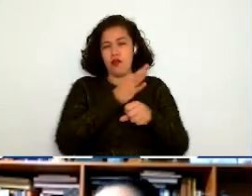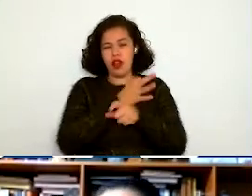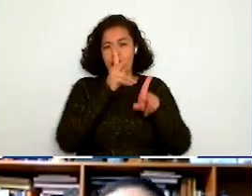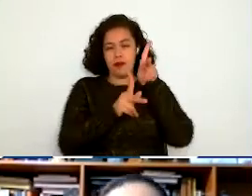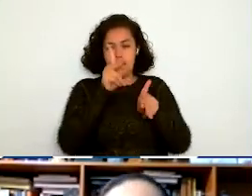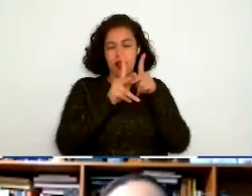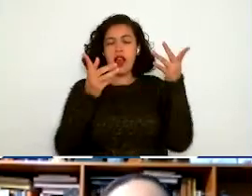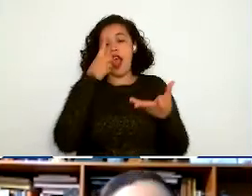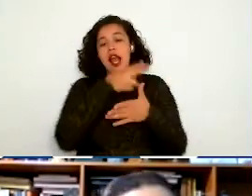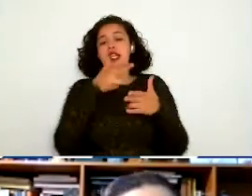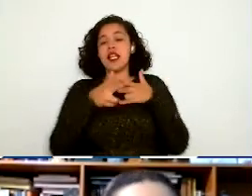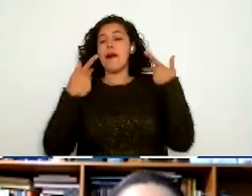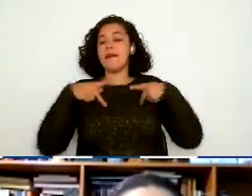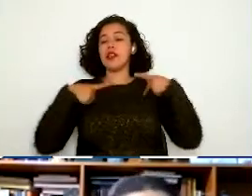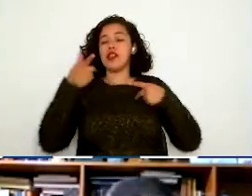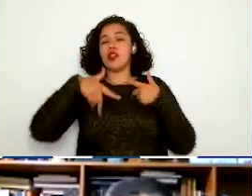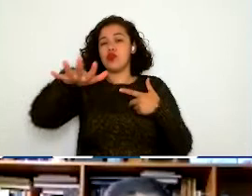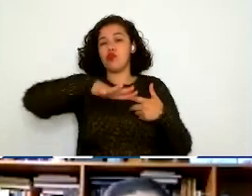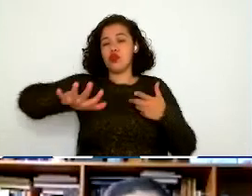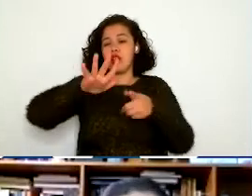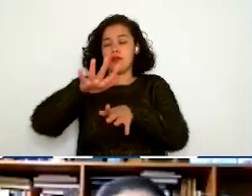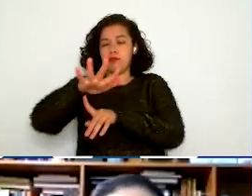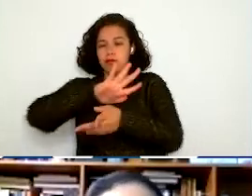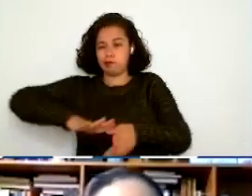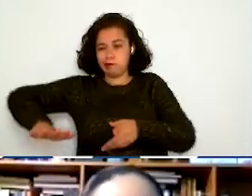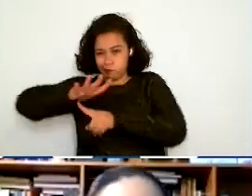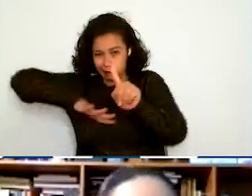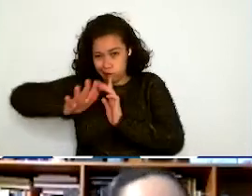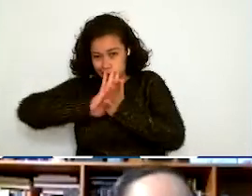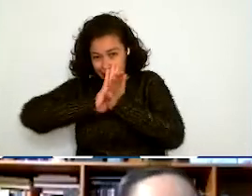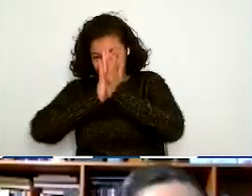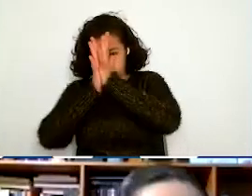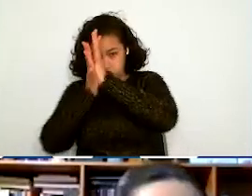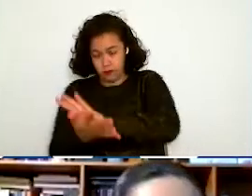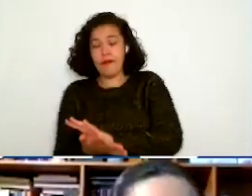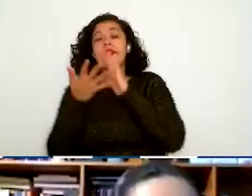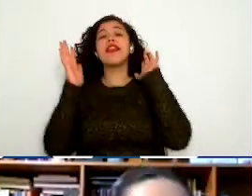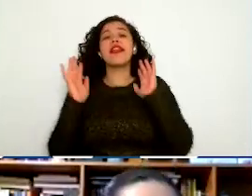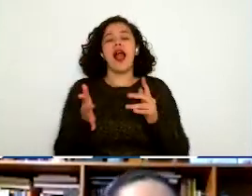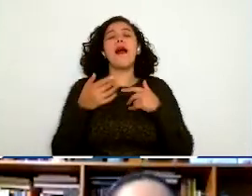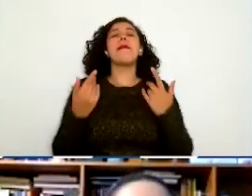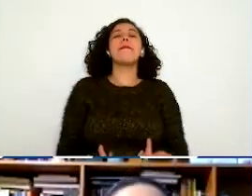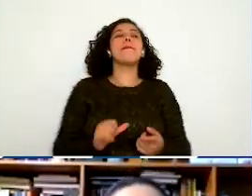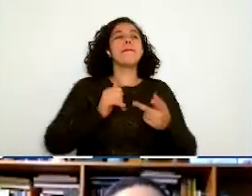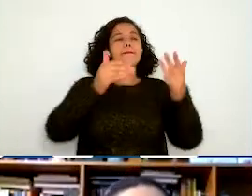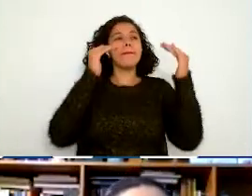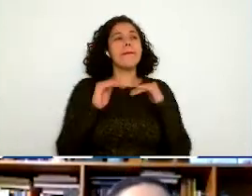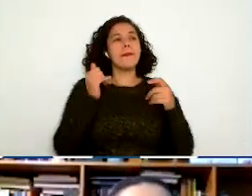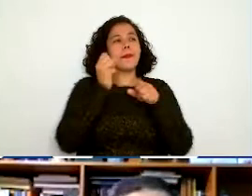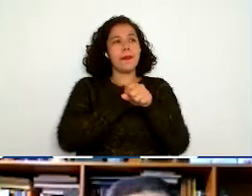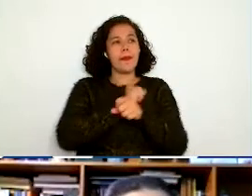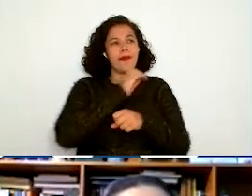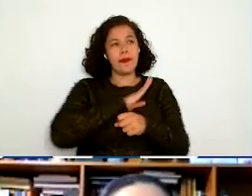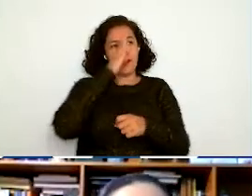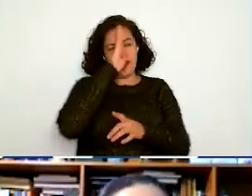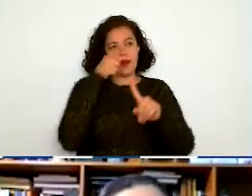lograr que las personas transforman su realidad, ¿no? Otro de los criterios es que justamente una buena práctica está